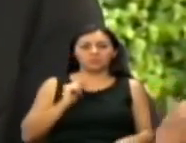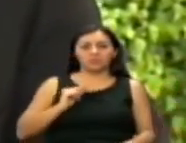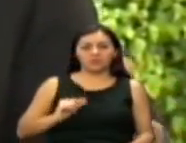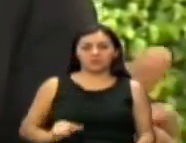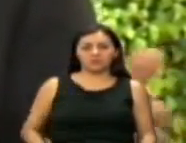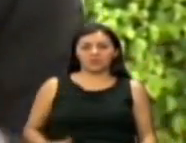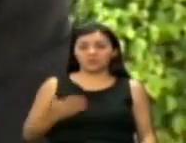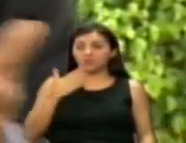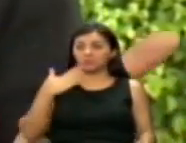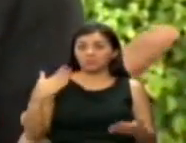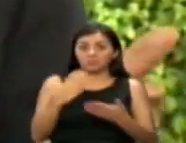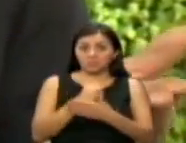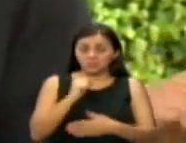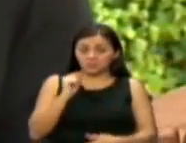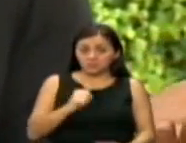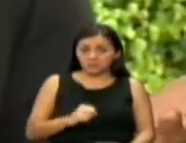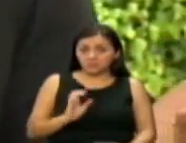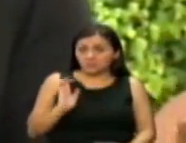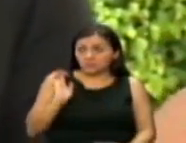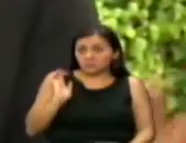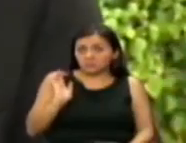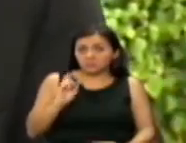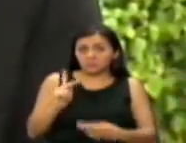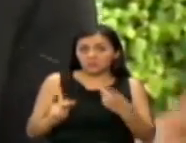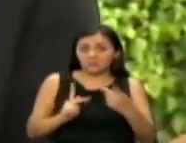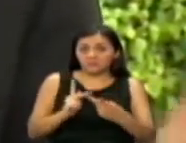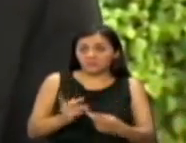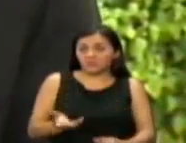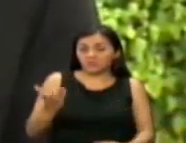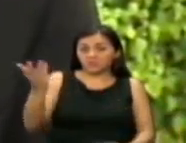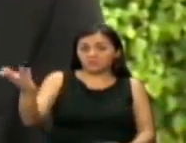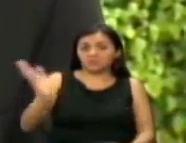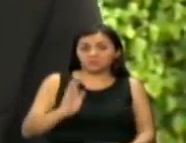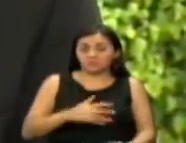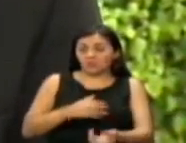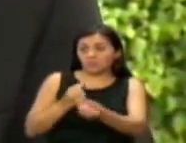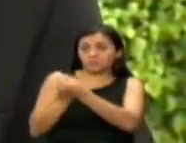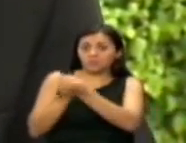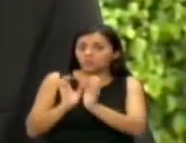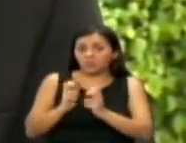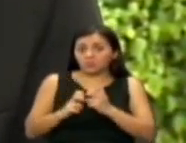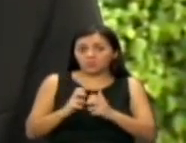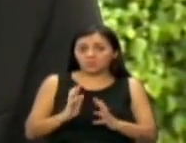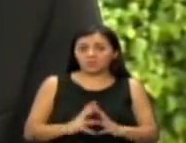rentable, bueno, y lo quiere hacer el gobierno provincial, tendrá todo nuestro apoyo.